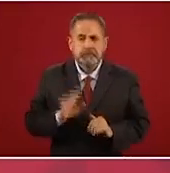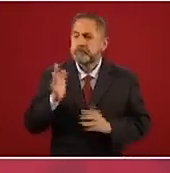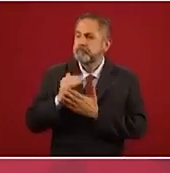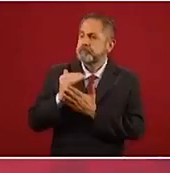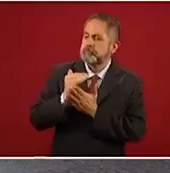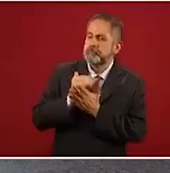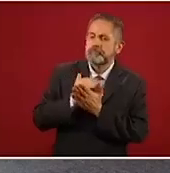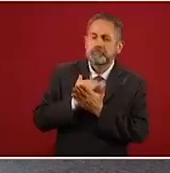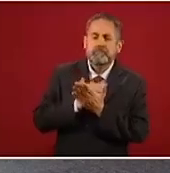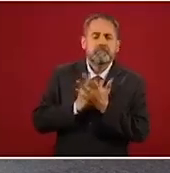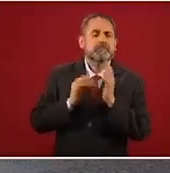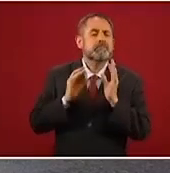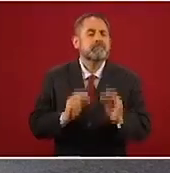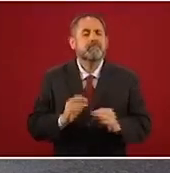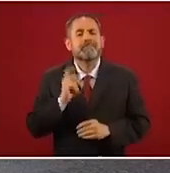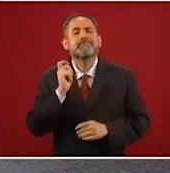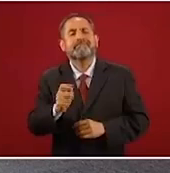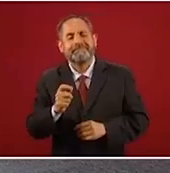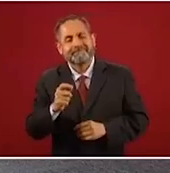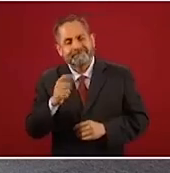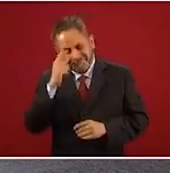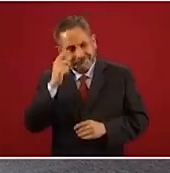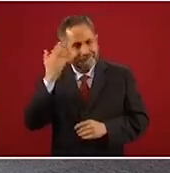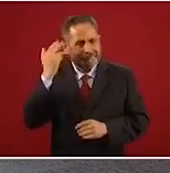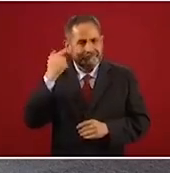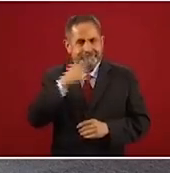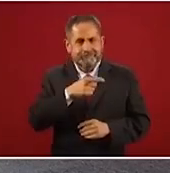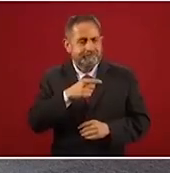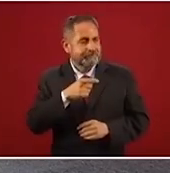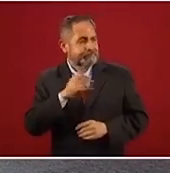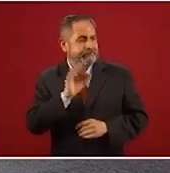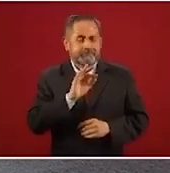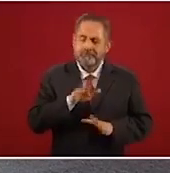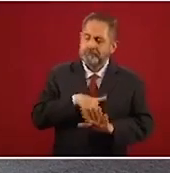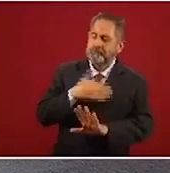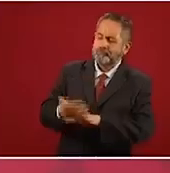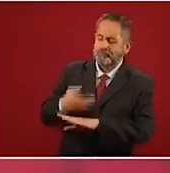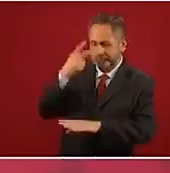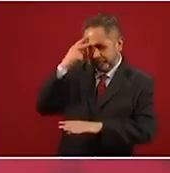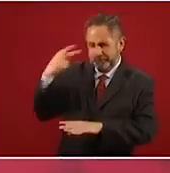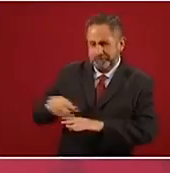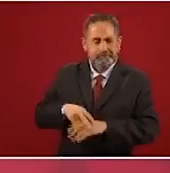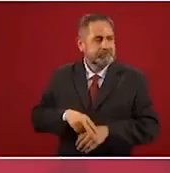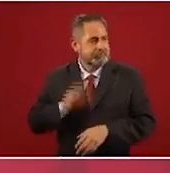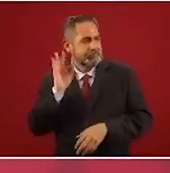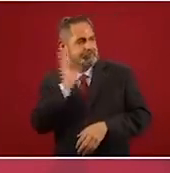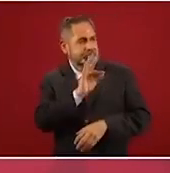disminuido, de promover una actitud antimexicana,